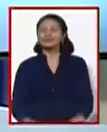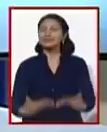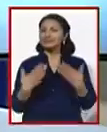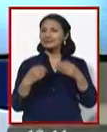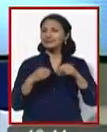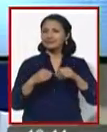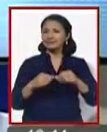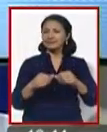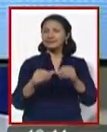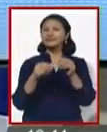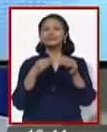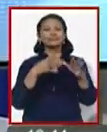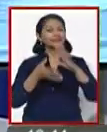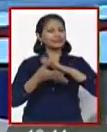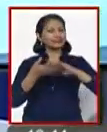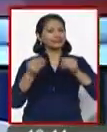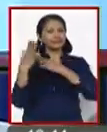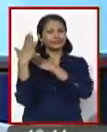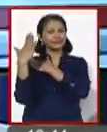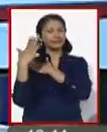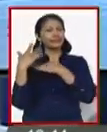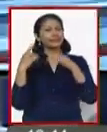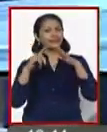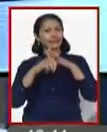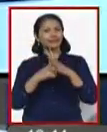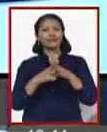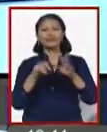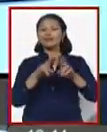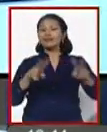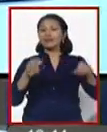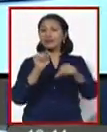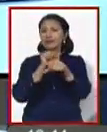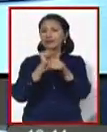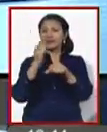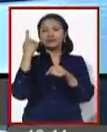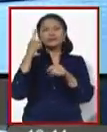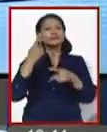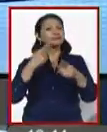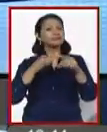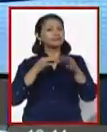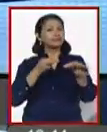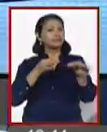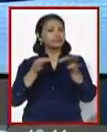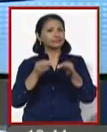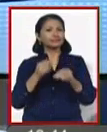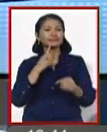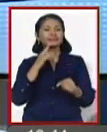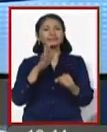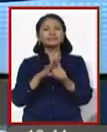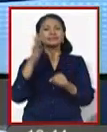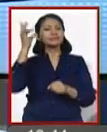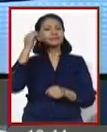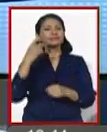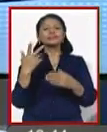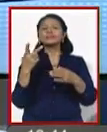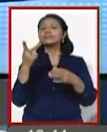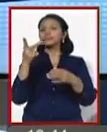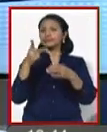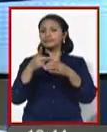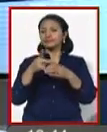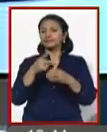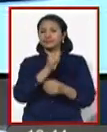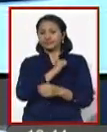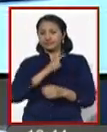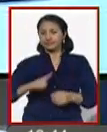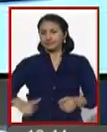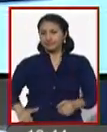Muchas gracias por su compañía. Le contamos que en Santa Cruz iniciaron las mesas de trabajo para tratar el pacto fiscal. Participó el alcalde, el